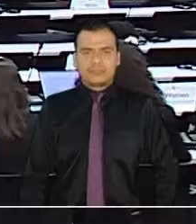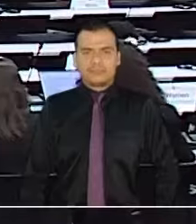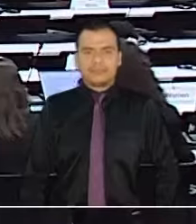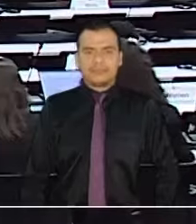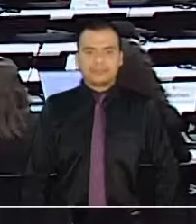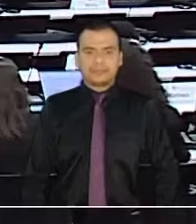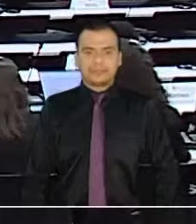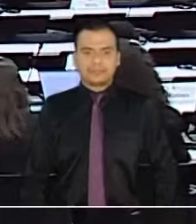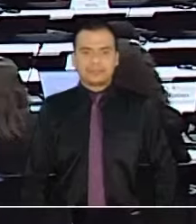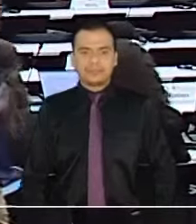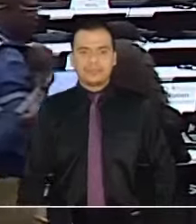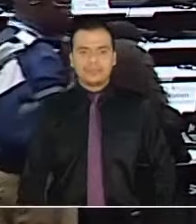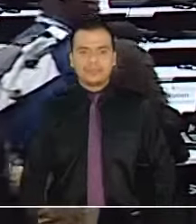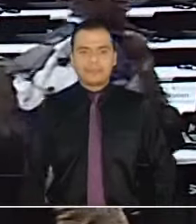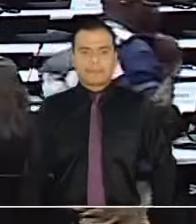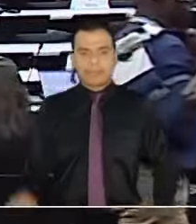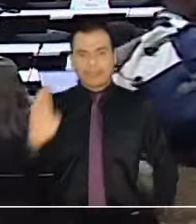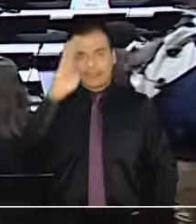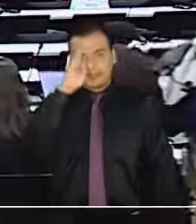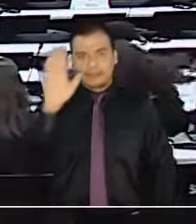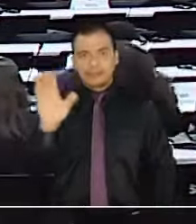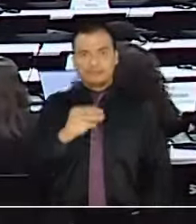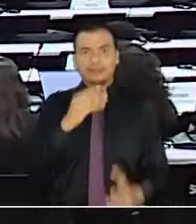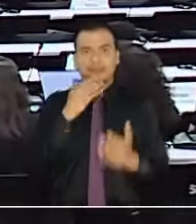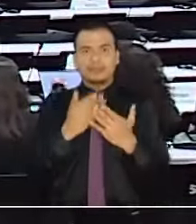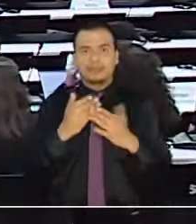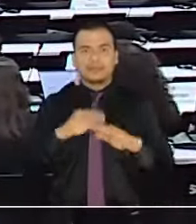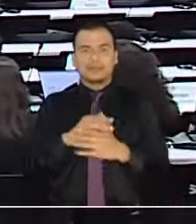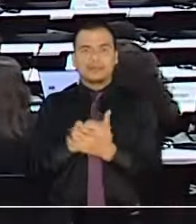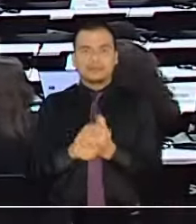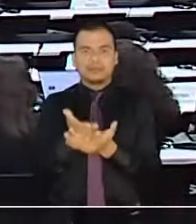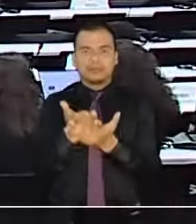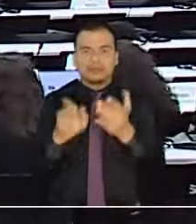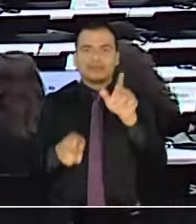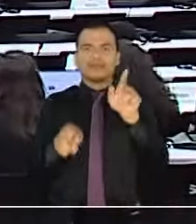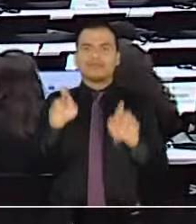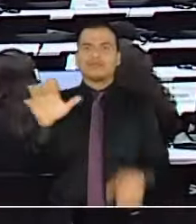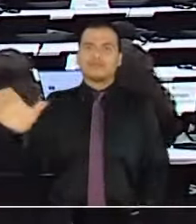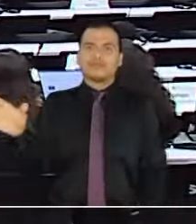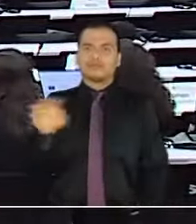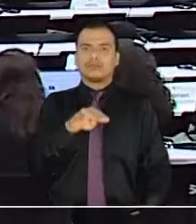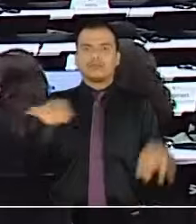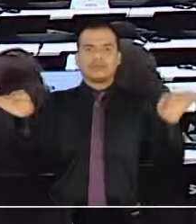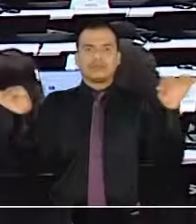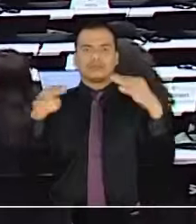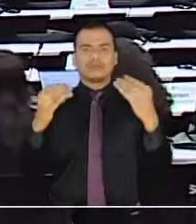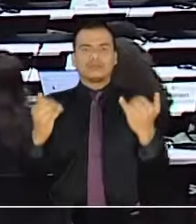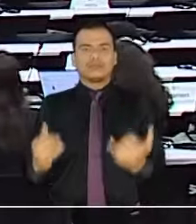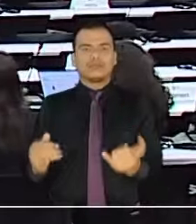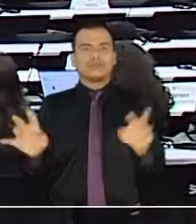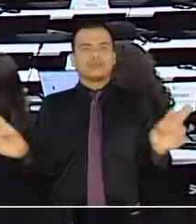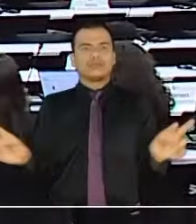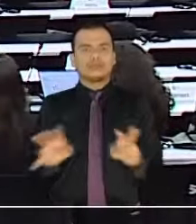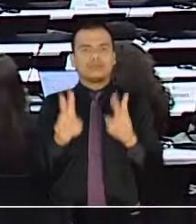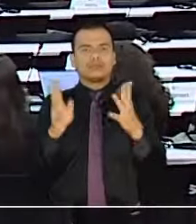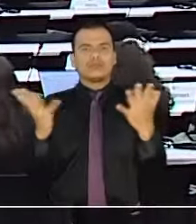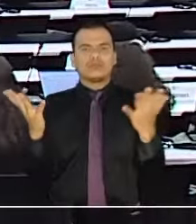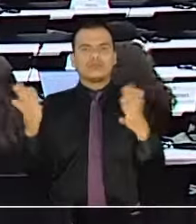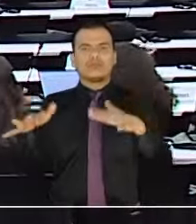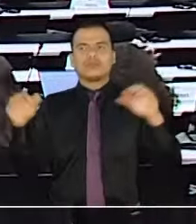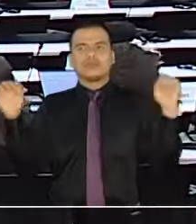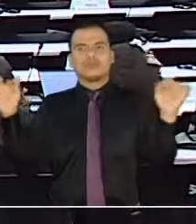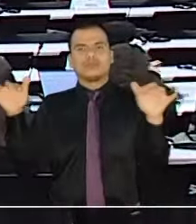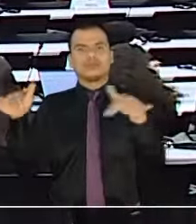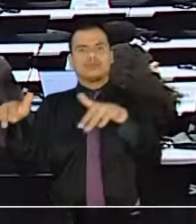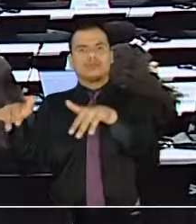Hola, ¿qué tal? Muy buenas tardes, un saludo muy especial para todos los televidentes. Los saludamos hasta ahora desde el Centro de Eventos Valle del Pacífico, la zona azul